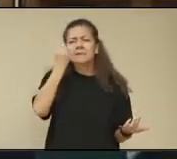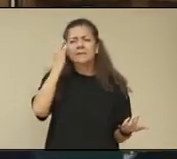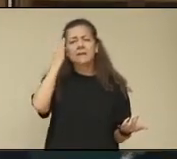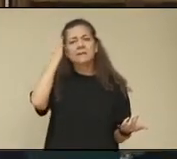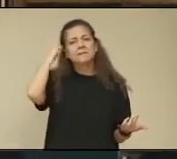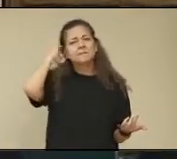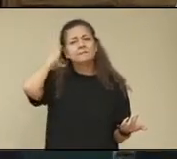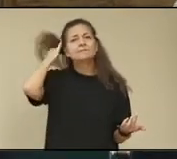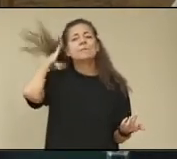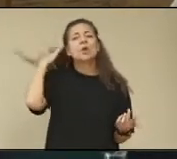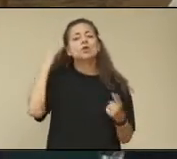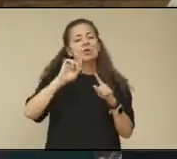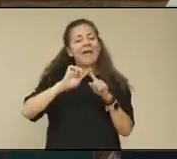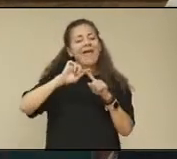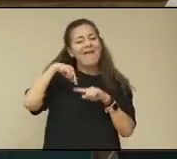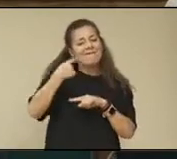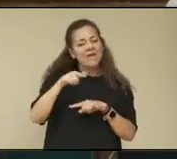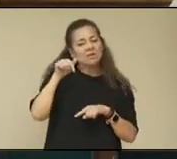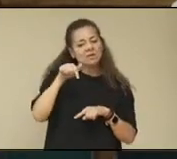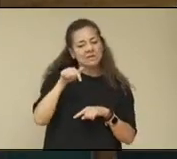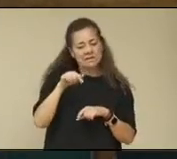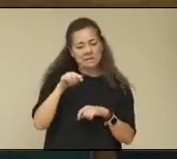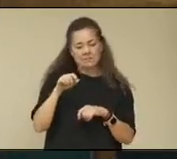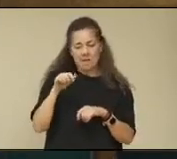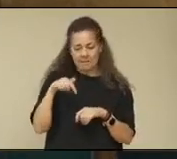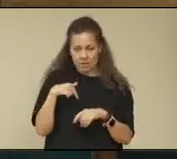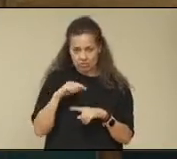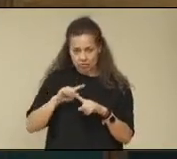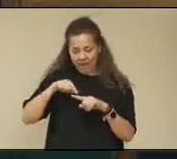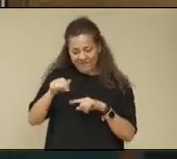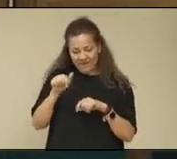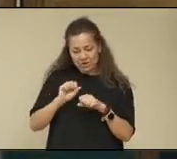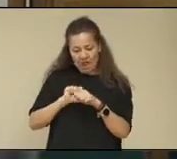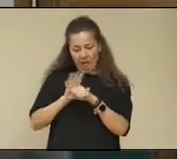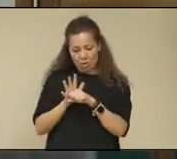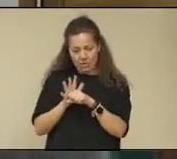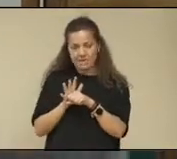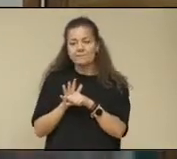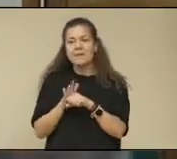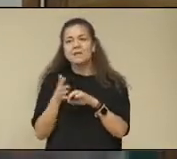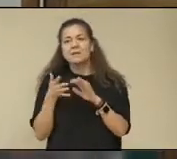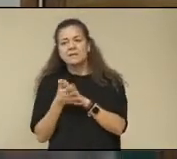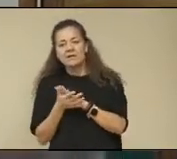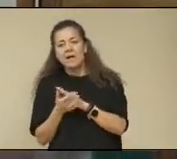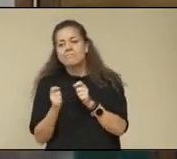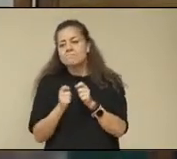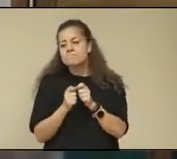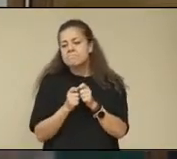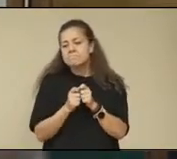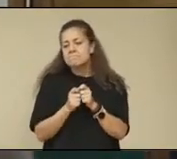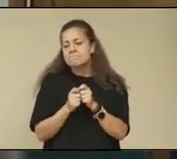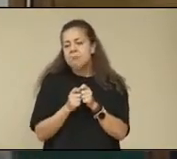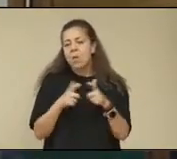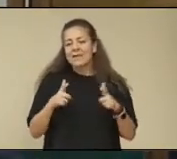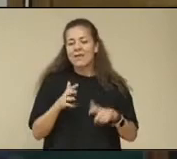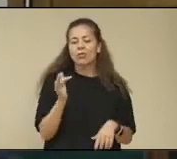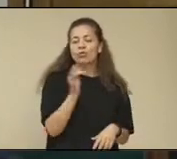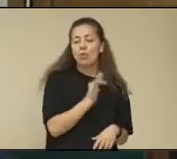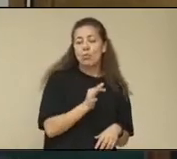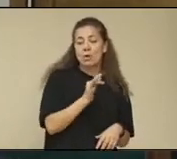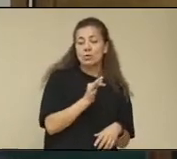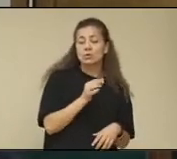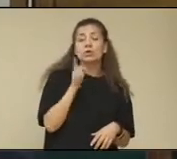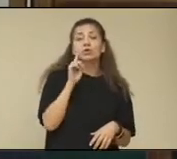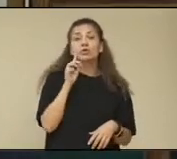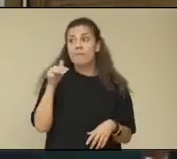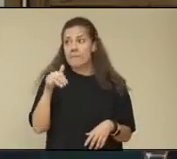decir, los efectos colaterales de la COVID-19, me refiero a que haya podido aumentar la tuberculosis, hemos visto, no sé,